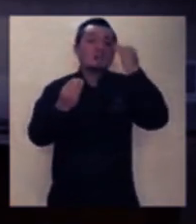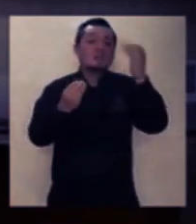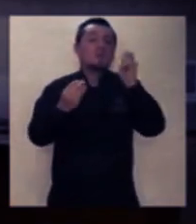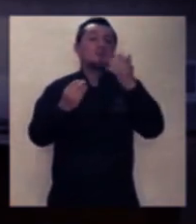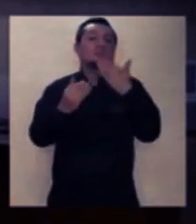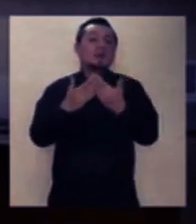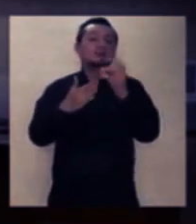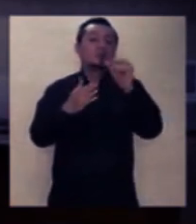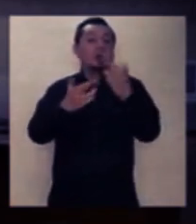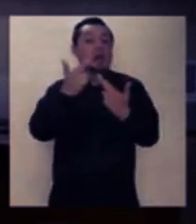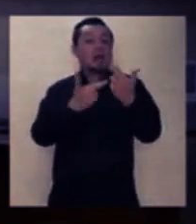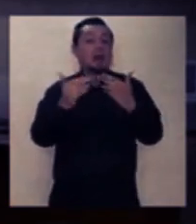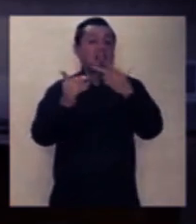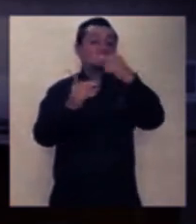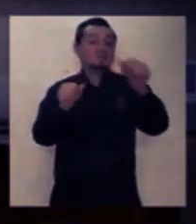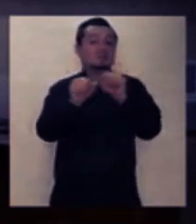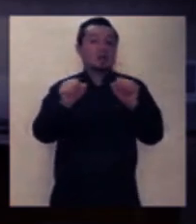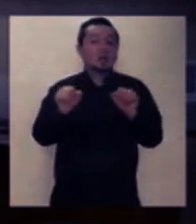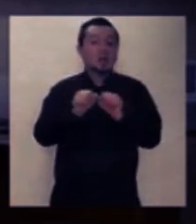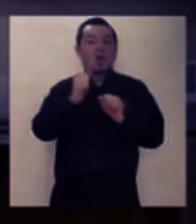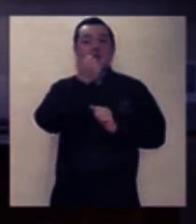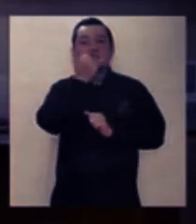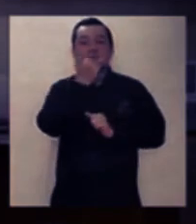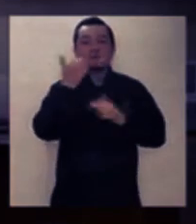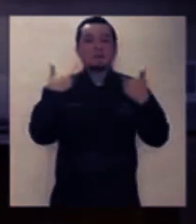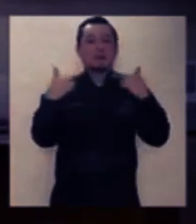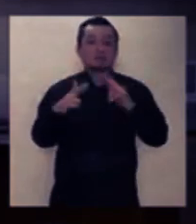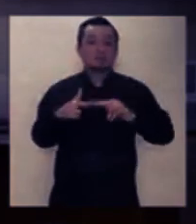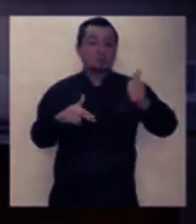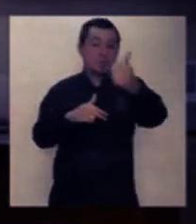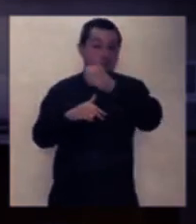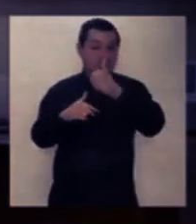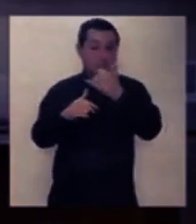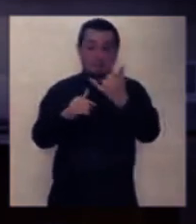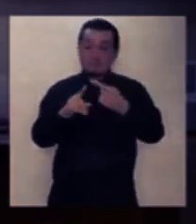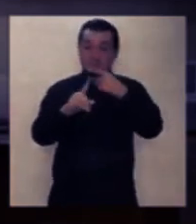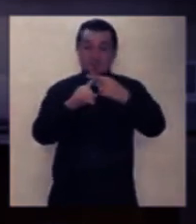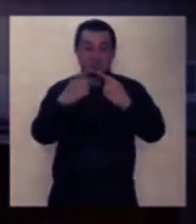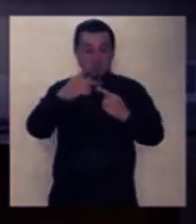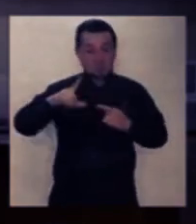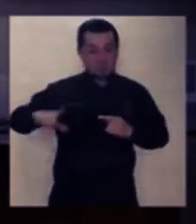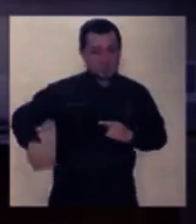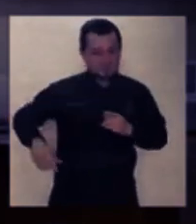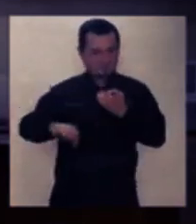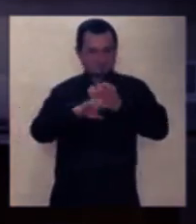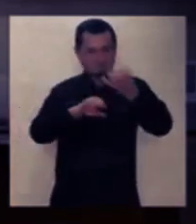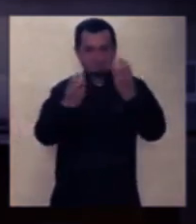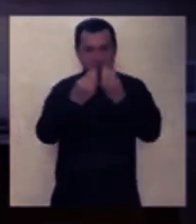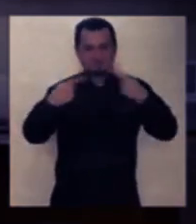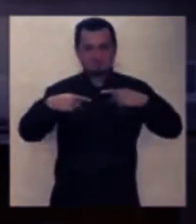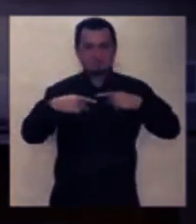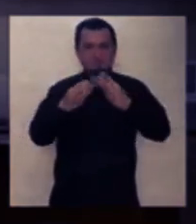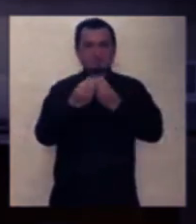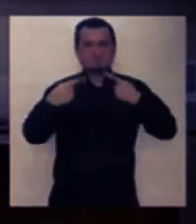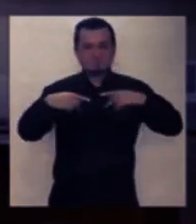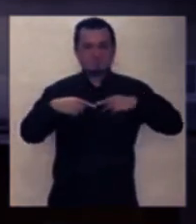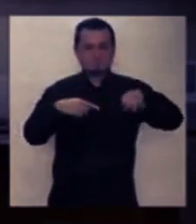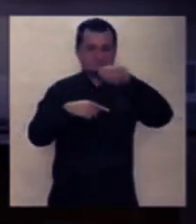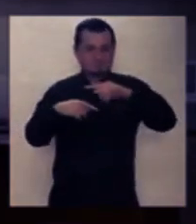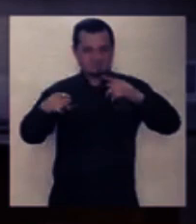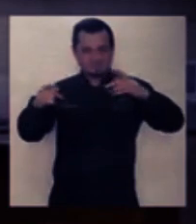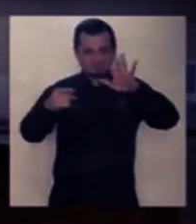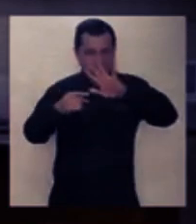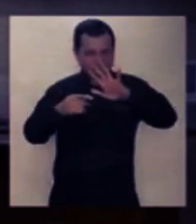los tiempos y las formas en las que se dará el regreso a las aulas de alumnos y maestros. Adicionalmente, el Gobierno del Estado trabajará para